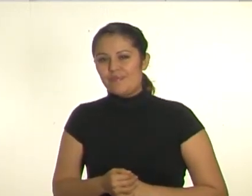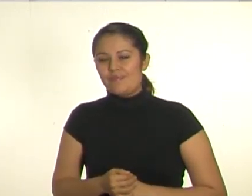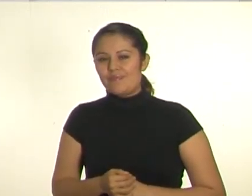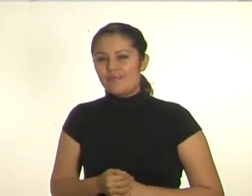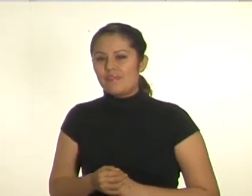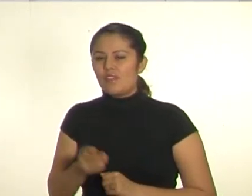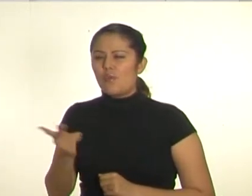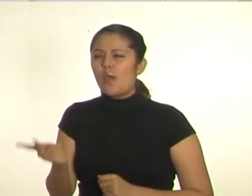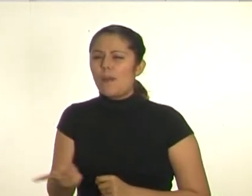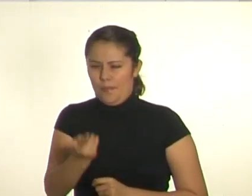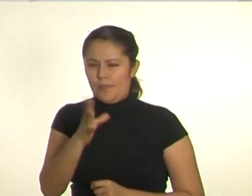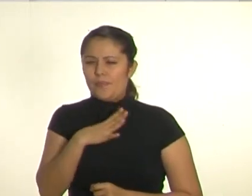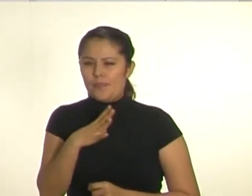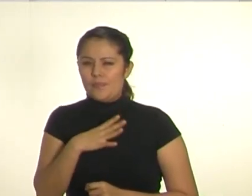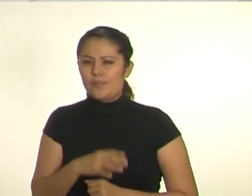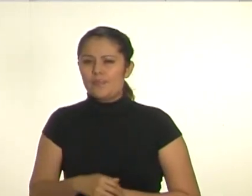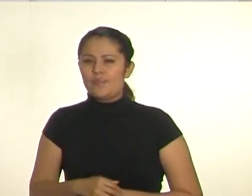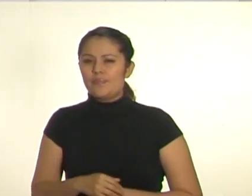pregunta.